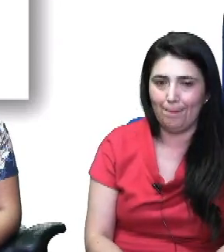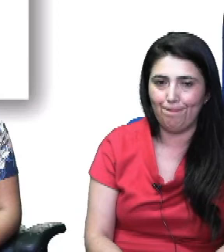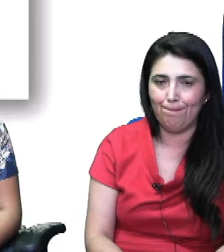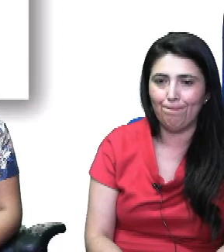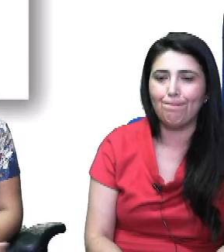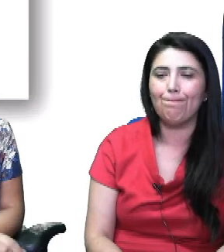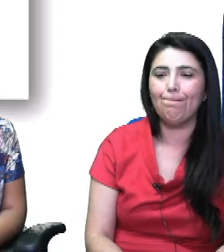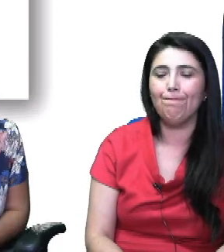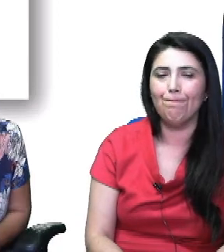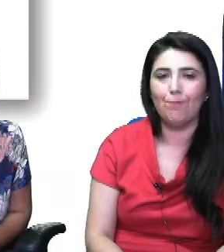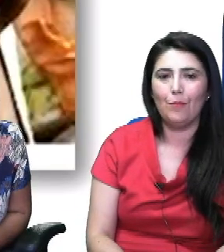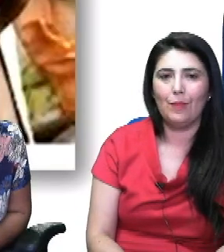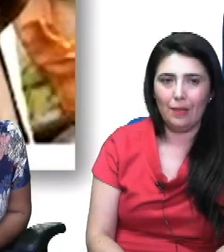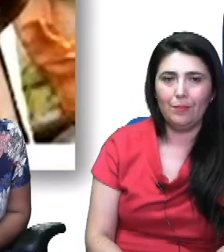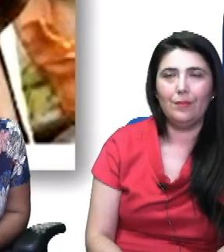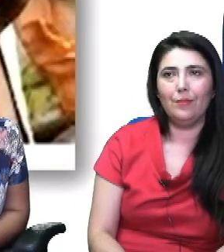OPS.